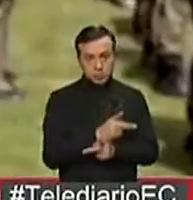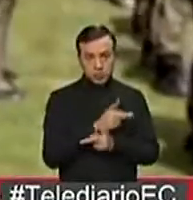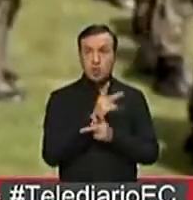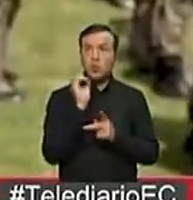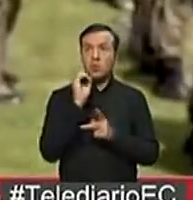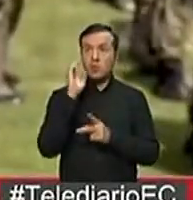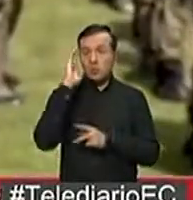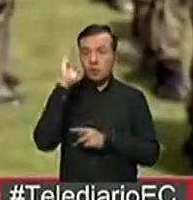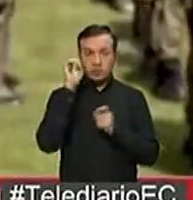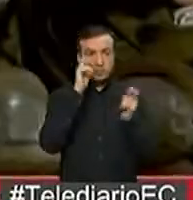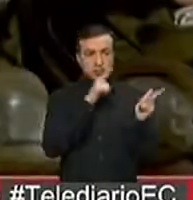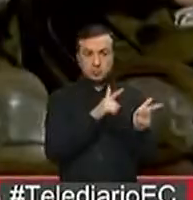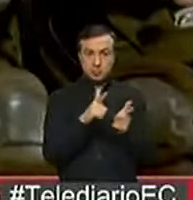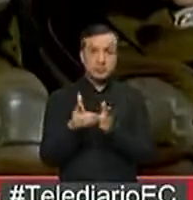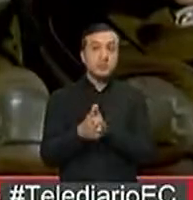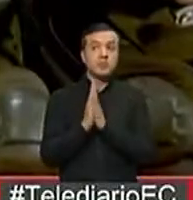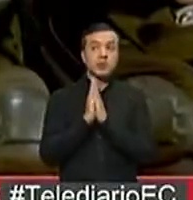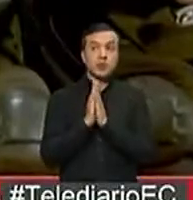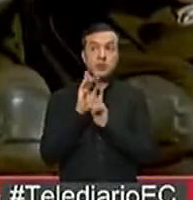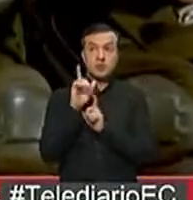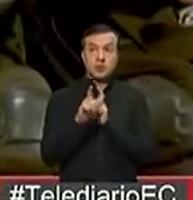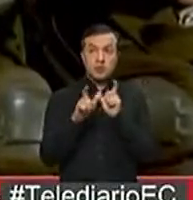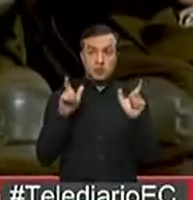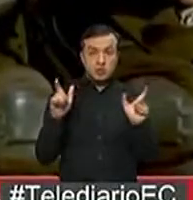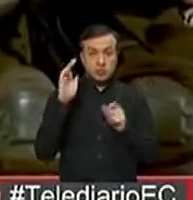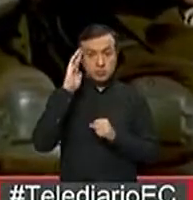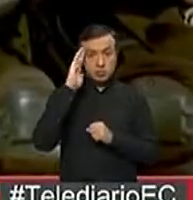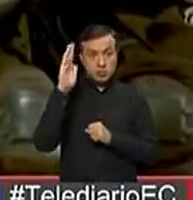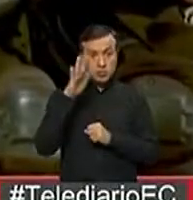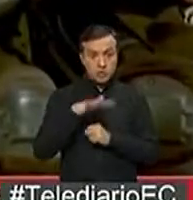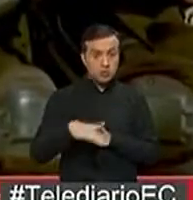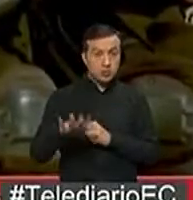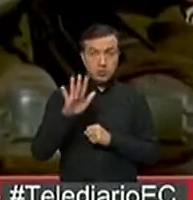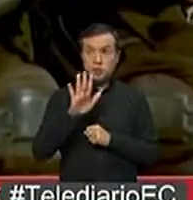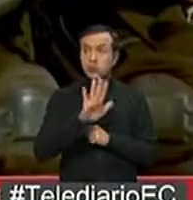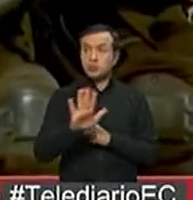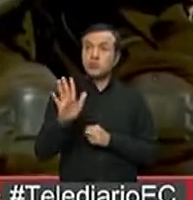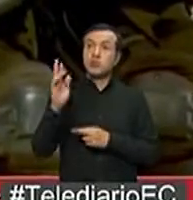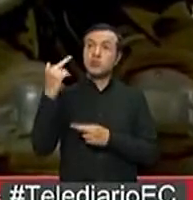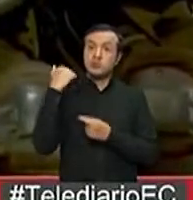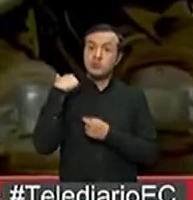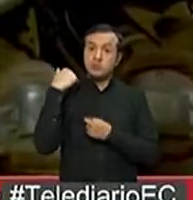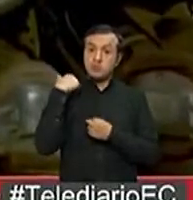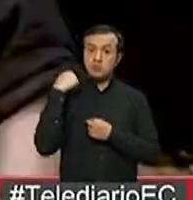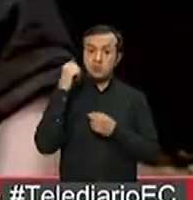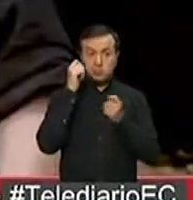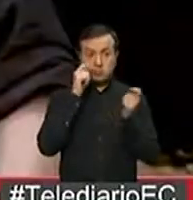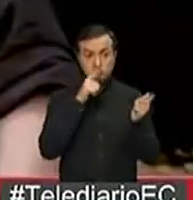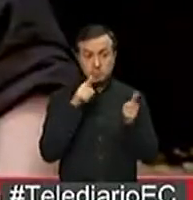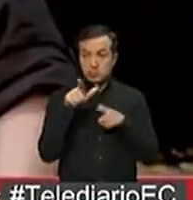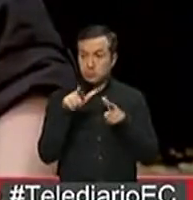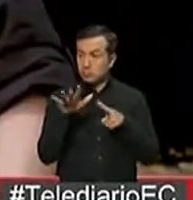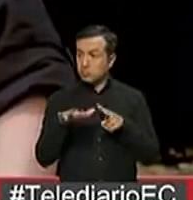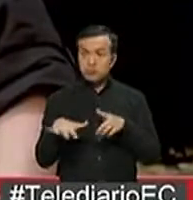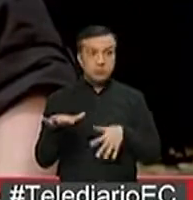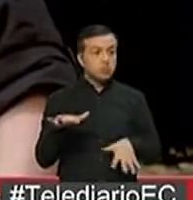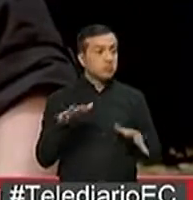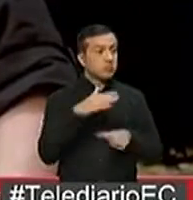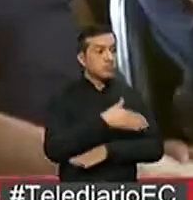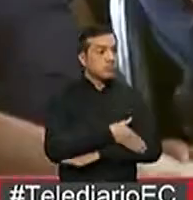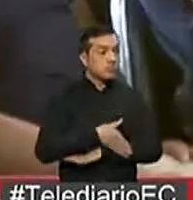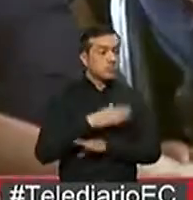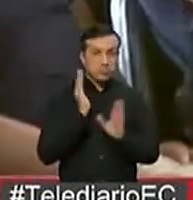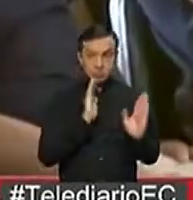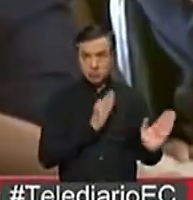infraestructura policial. Se pide liberar a los efectivos policiales que realizan estas tareas para que puedan patrullar las calles y asegurar el